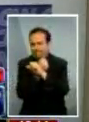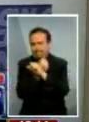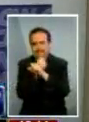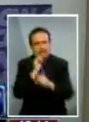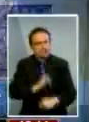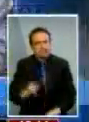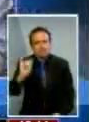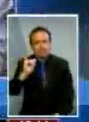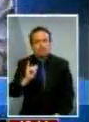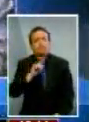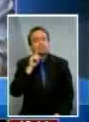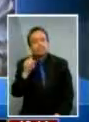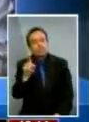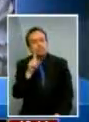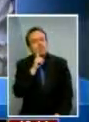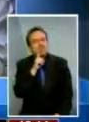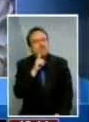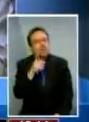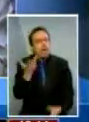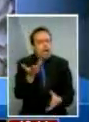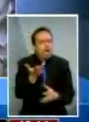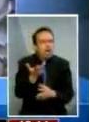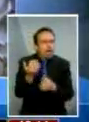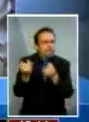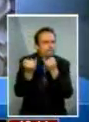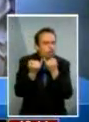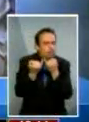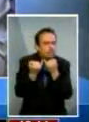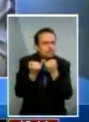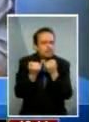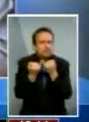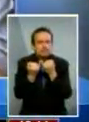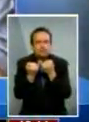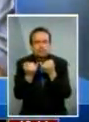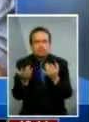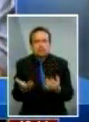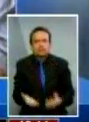tiene alguna pista o alguna,